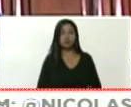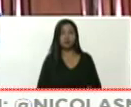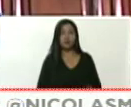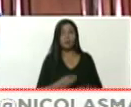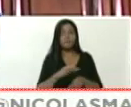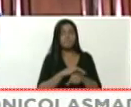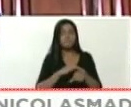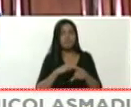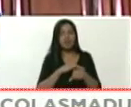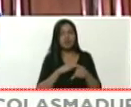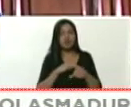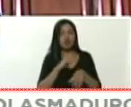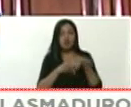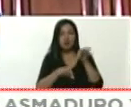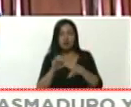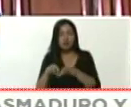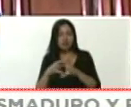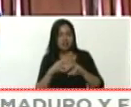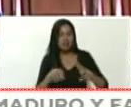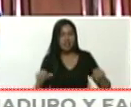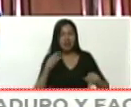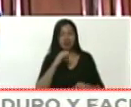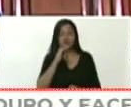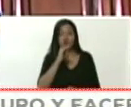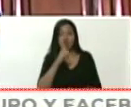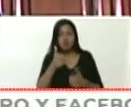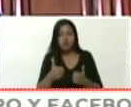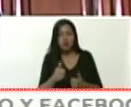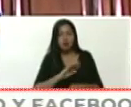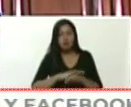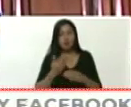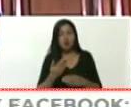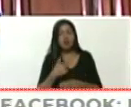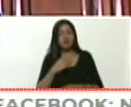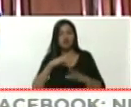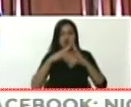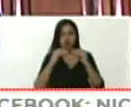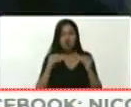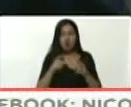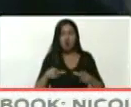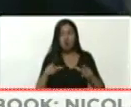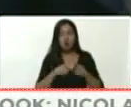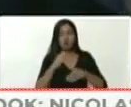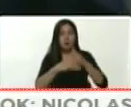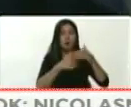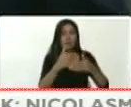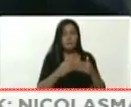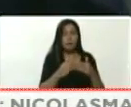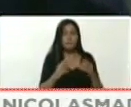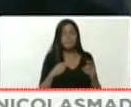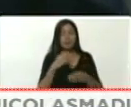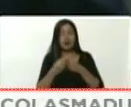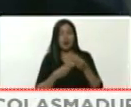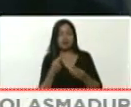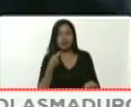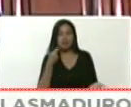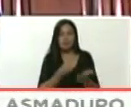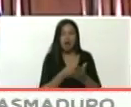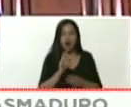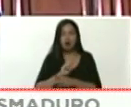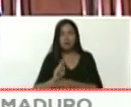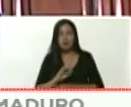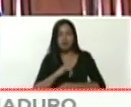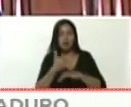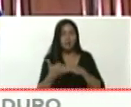ministro de Agricultura y Tierra, todos los pasos para proceder al inmediato pago del